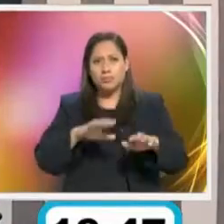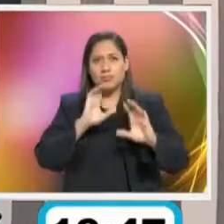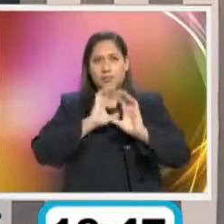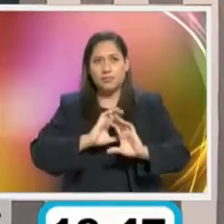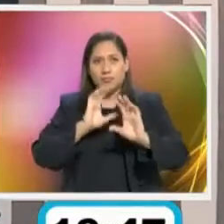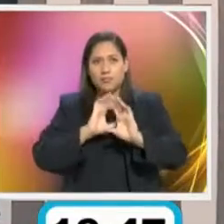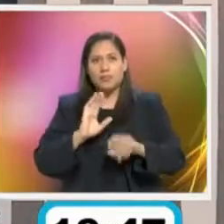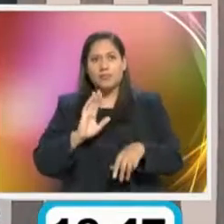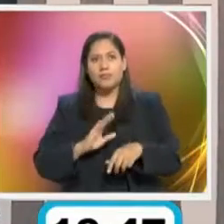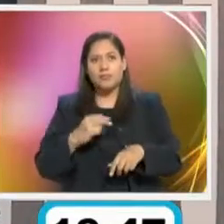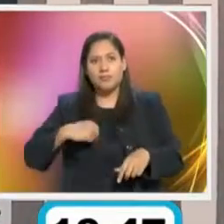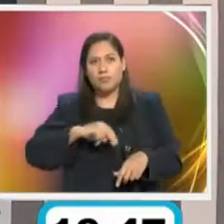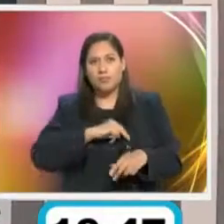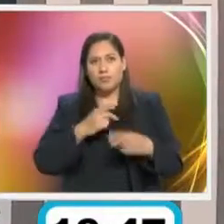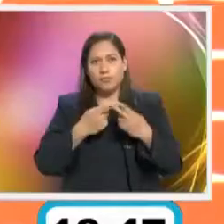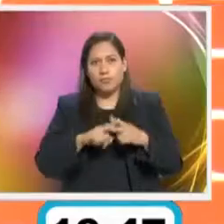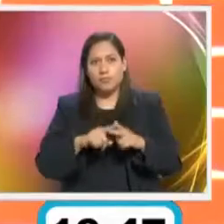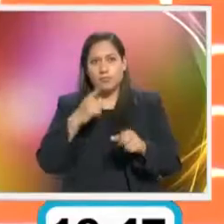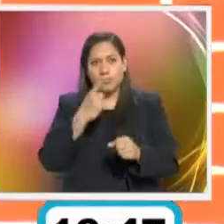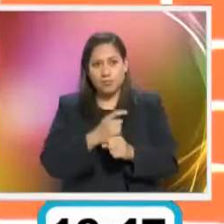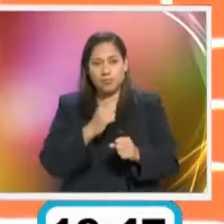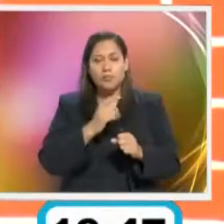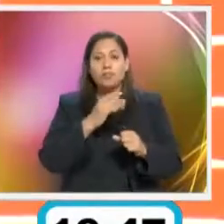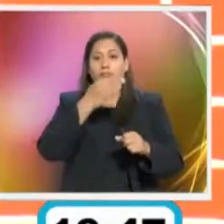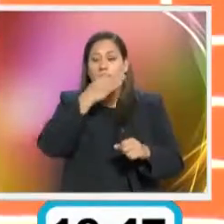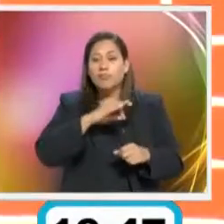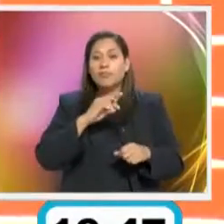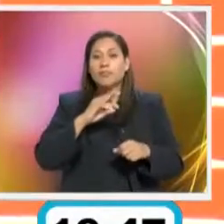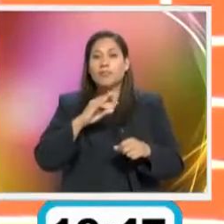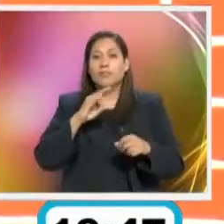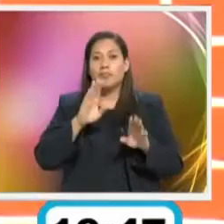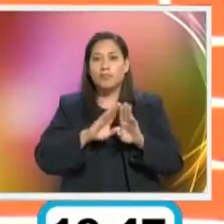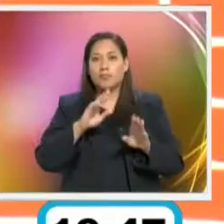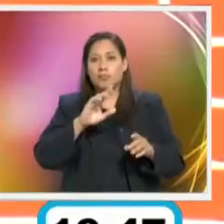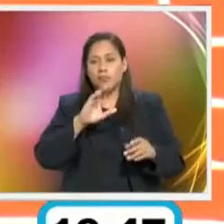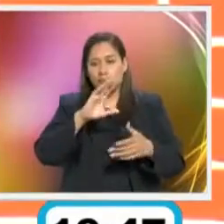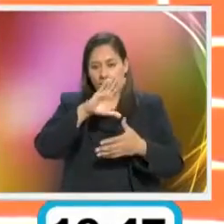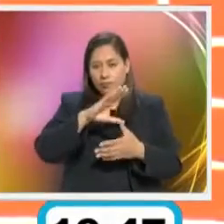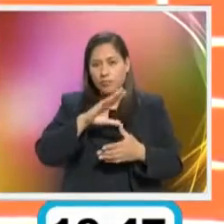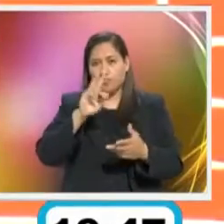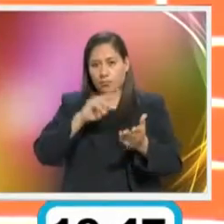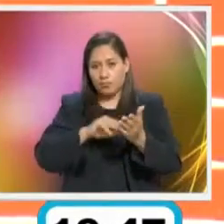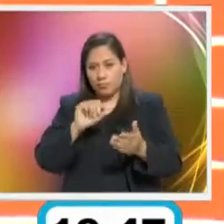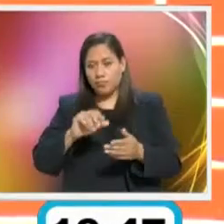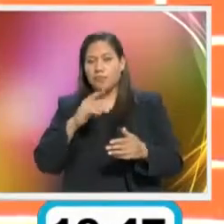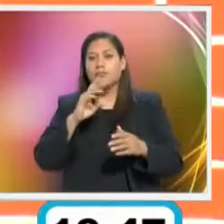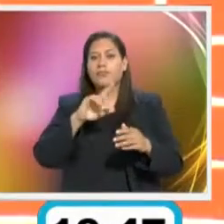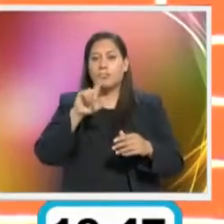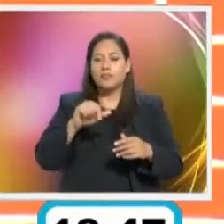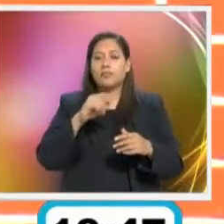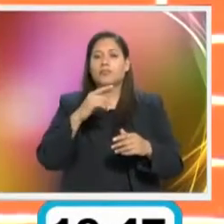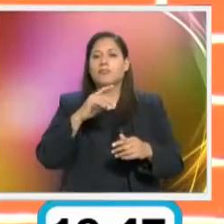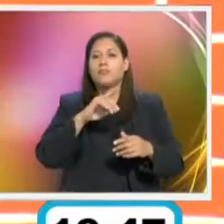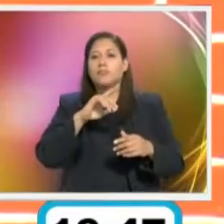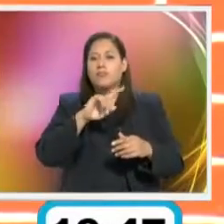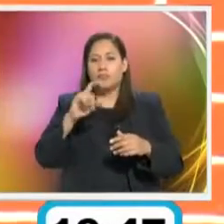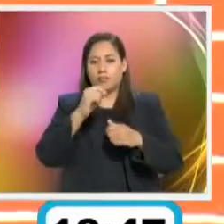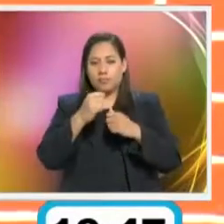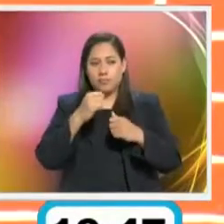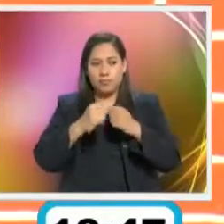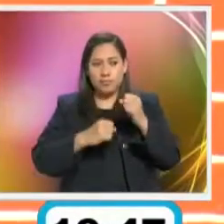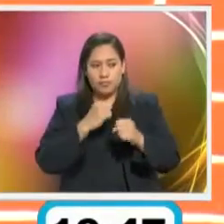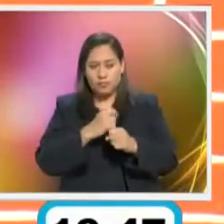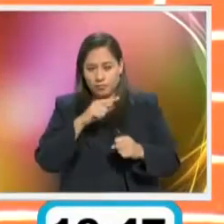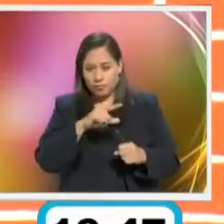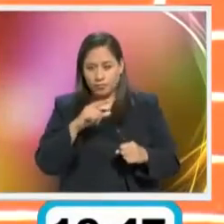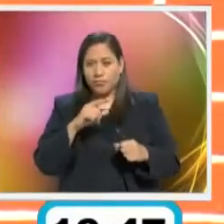cantar? Pues bueno, empezamos el primer festival fuerte que tuvimos fue Velatino 2016, luego Sí. Cervantino 2015, estuvimos en una gira con Torreblanca, una